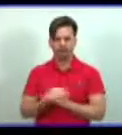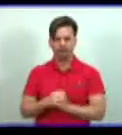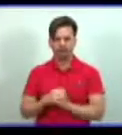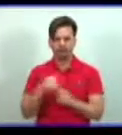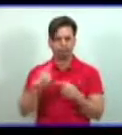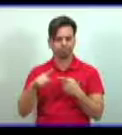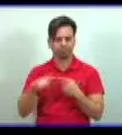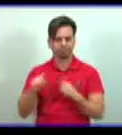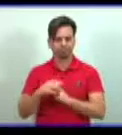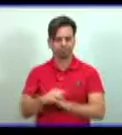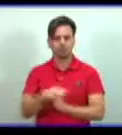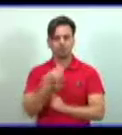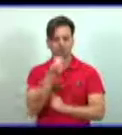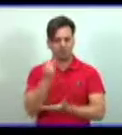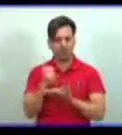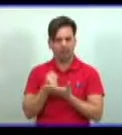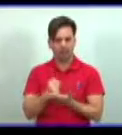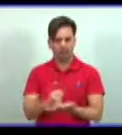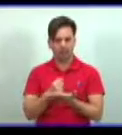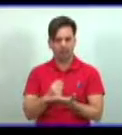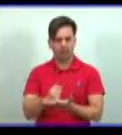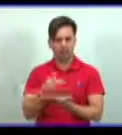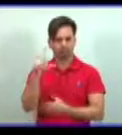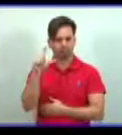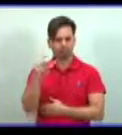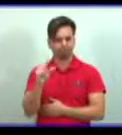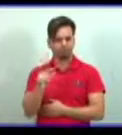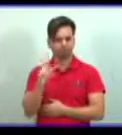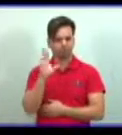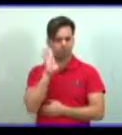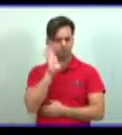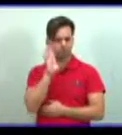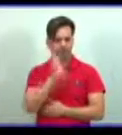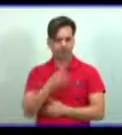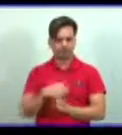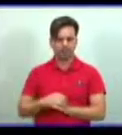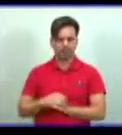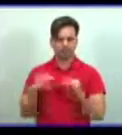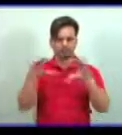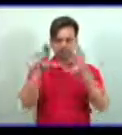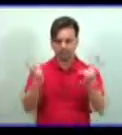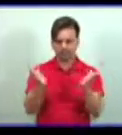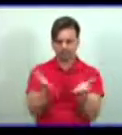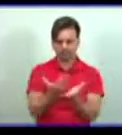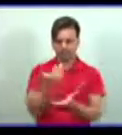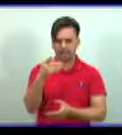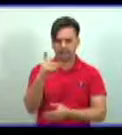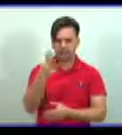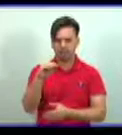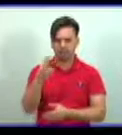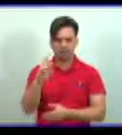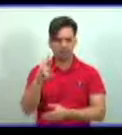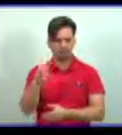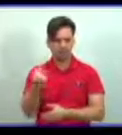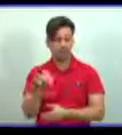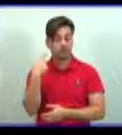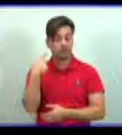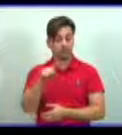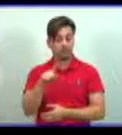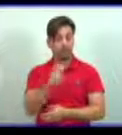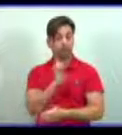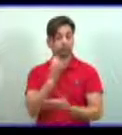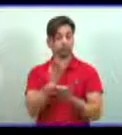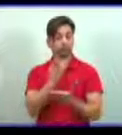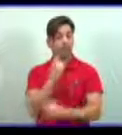los efectos contaminantes a la atmósfera y por supuesto también a educar a los que te rodean para que también